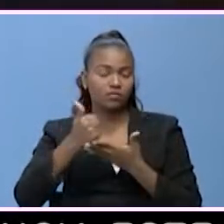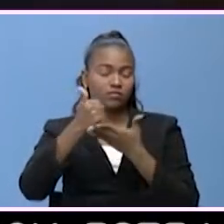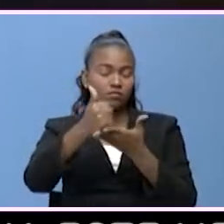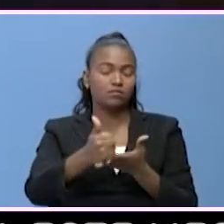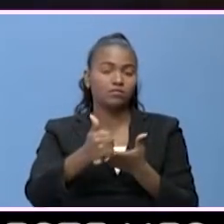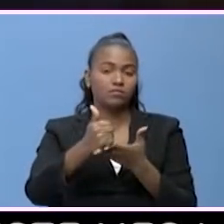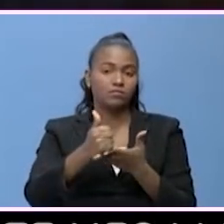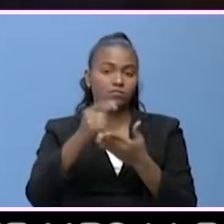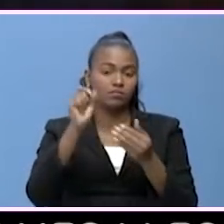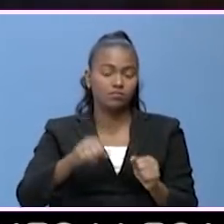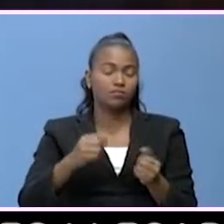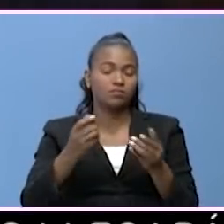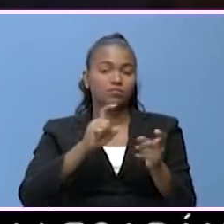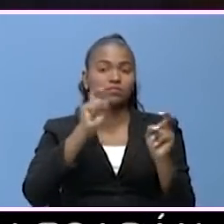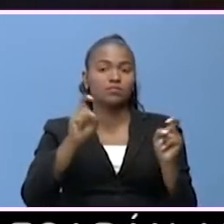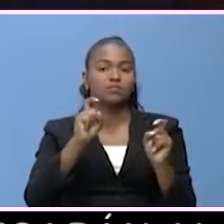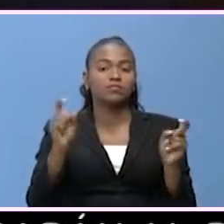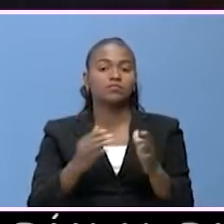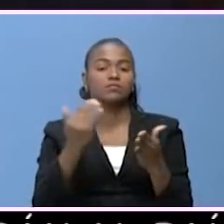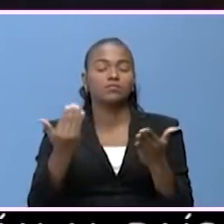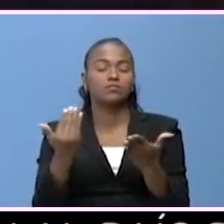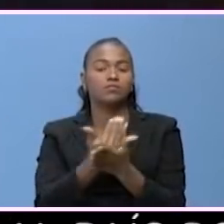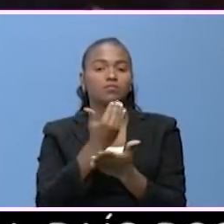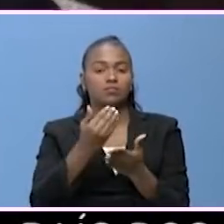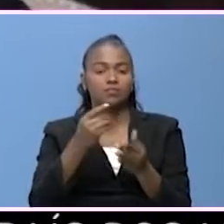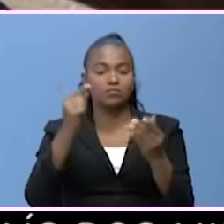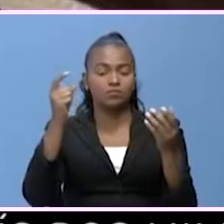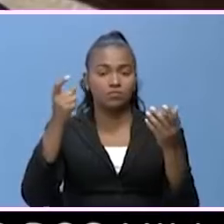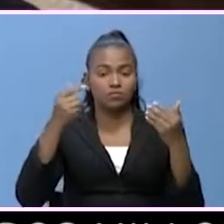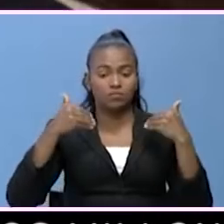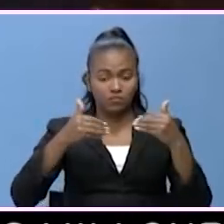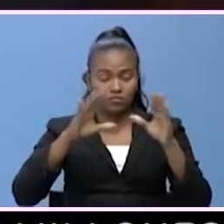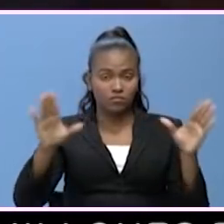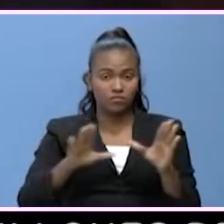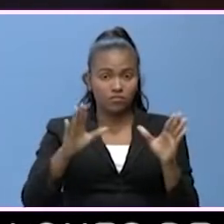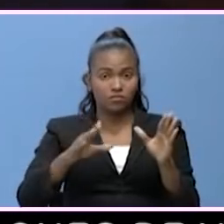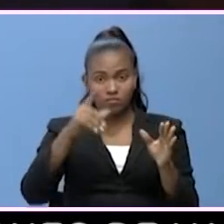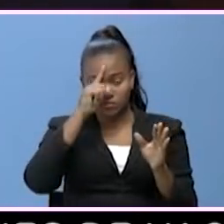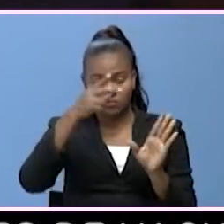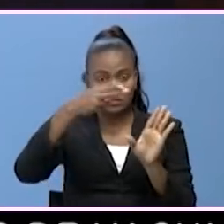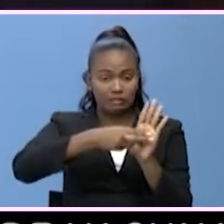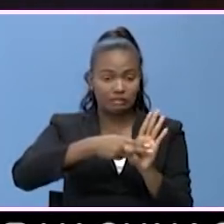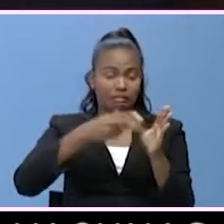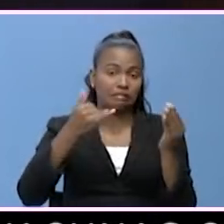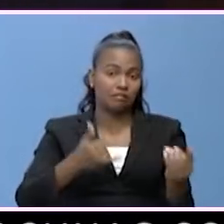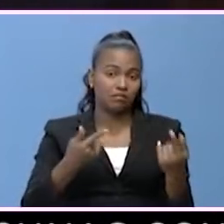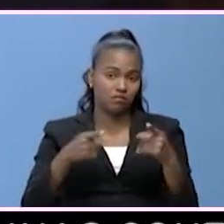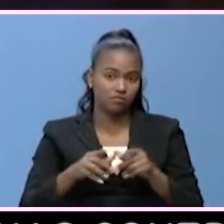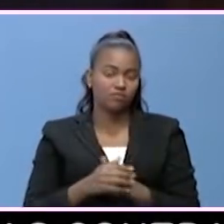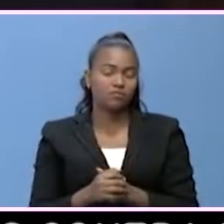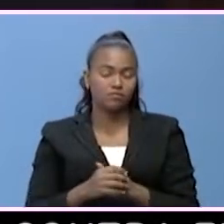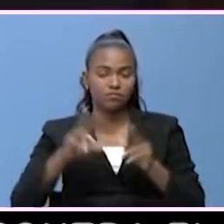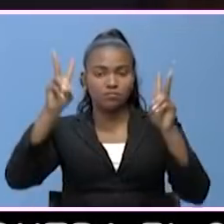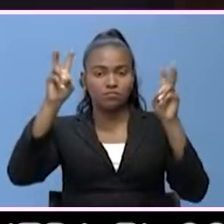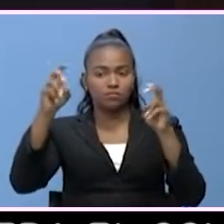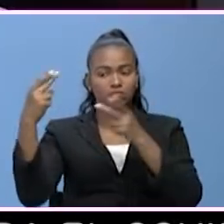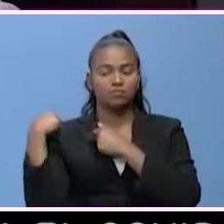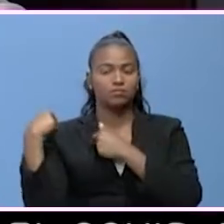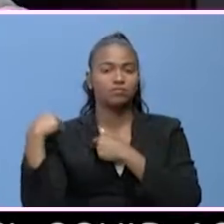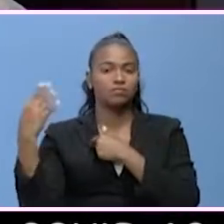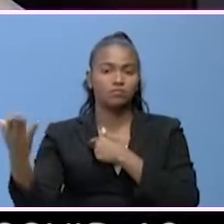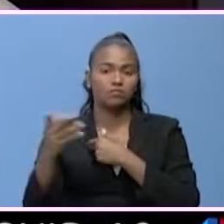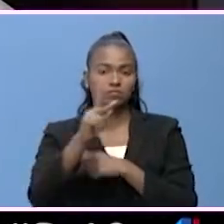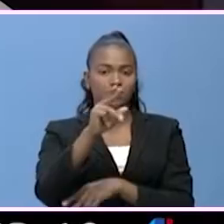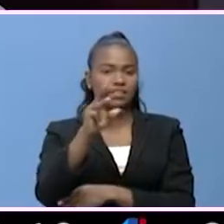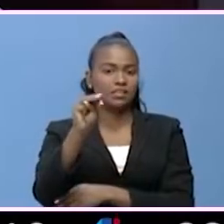a modernizar la forma como se expenden los combustibles. Sobre el tema, el vocero del Partido Revolucionario